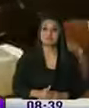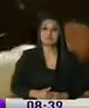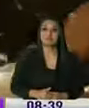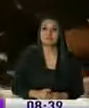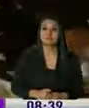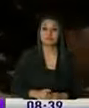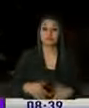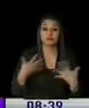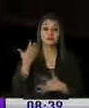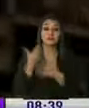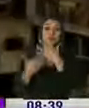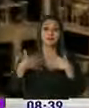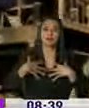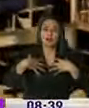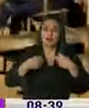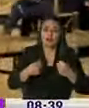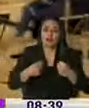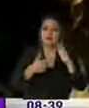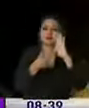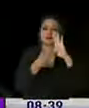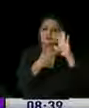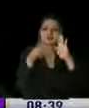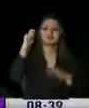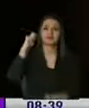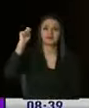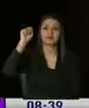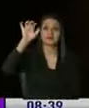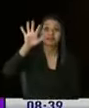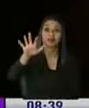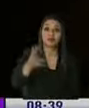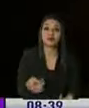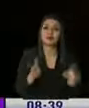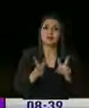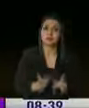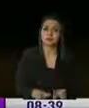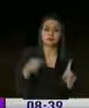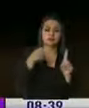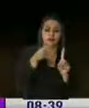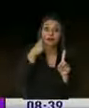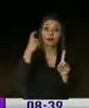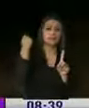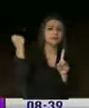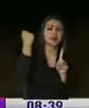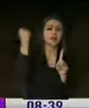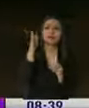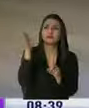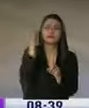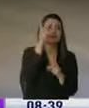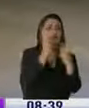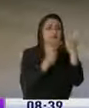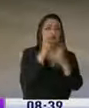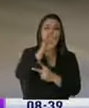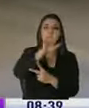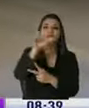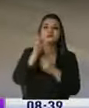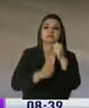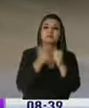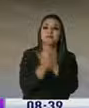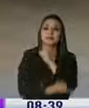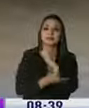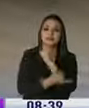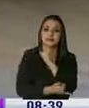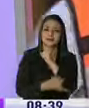Esta historia de valor y esperanza llegó a la pantalla grande e incluso ha llevado a Sepúlveda a recorrer 50 países, llevando su mensaje